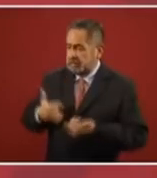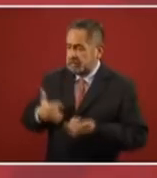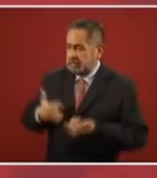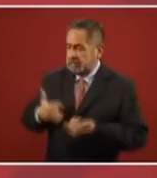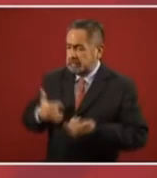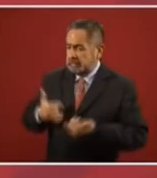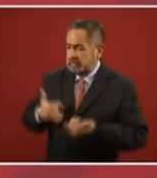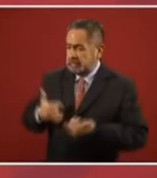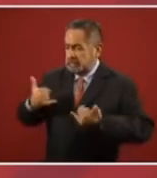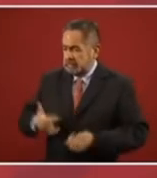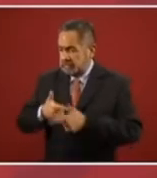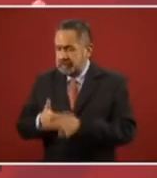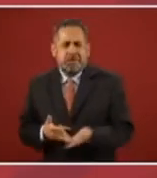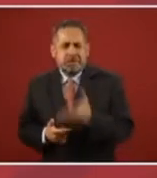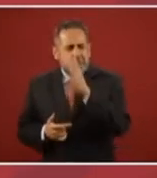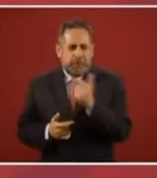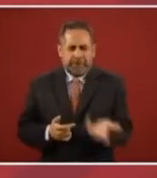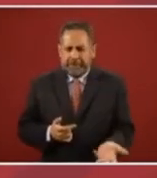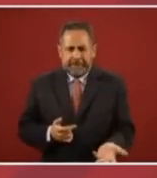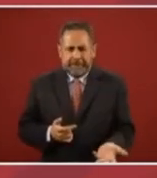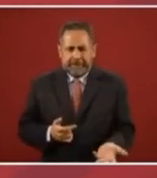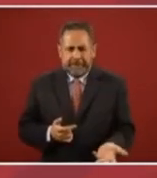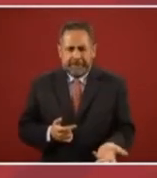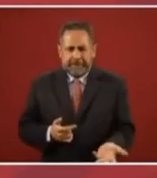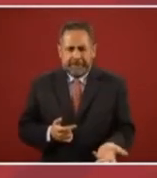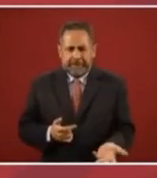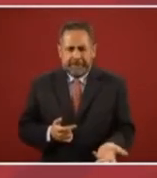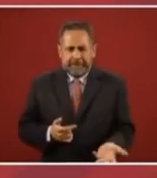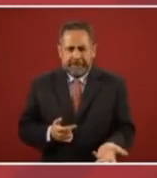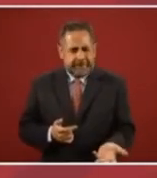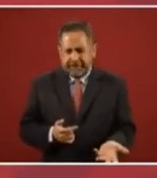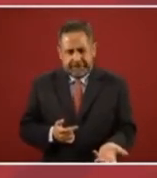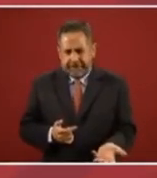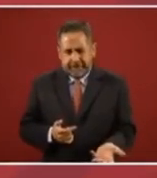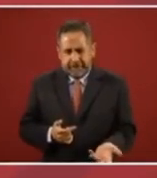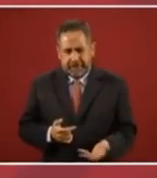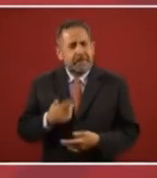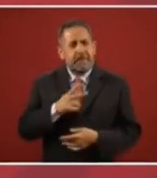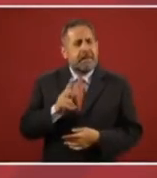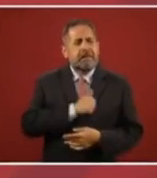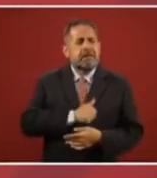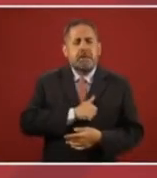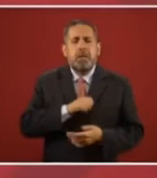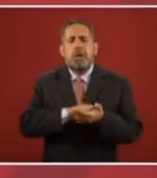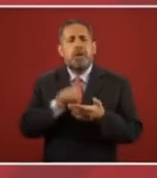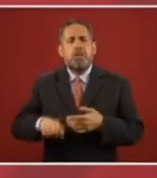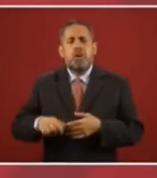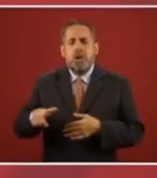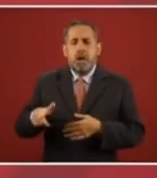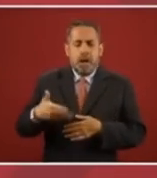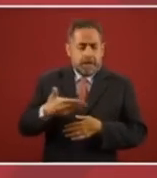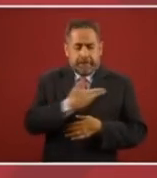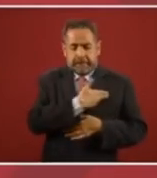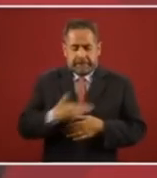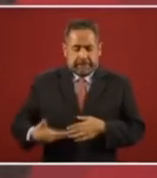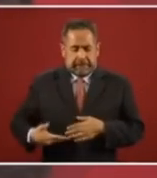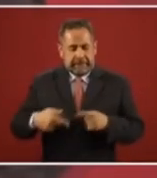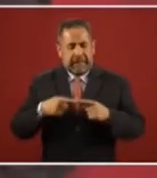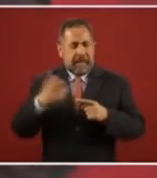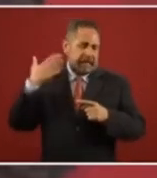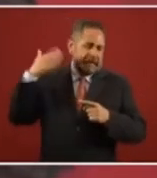eres lamentable que un presidente ser presidente tiene 15 20